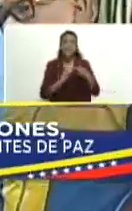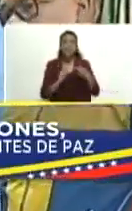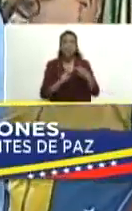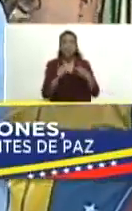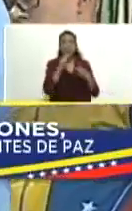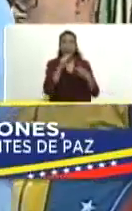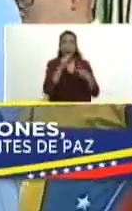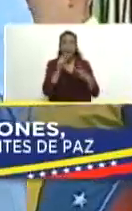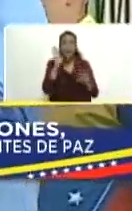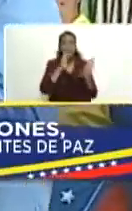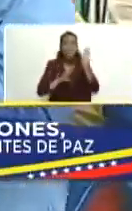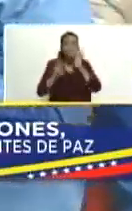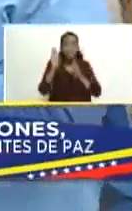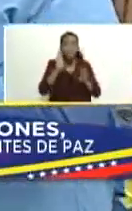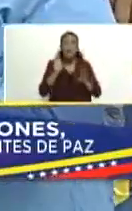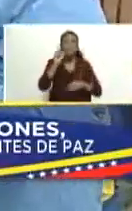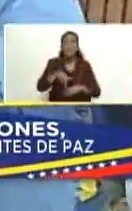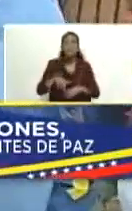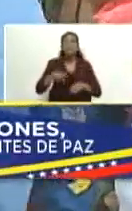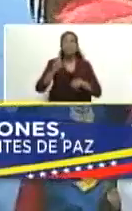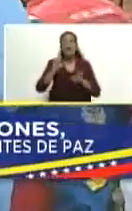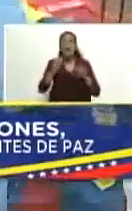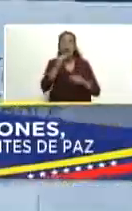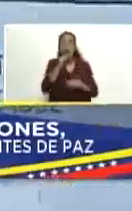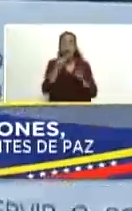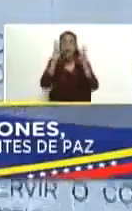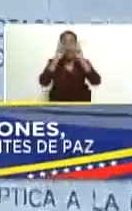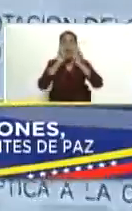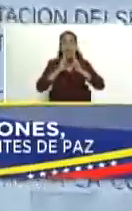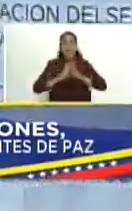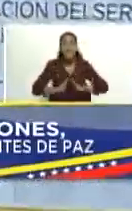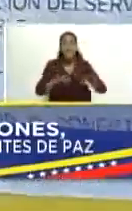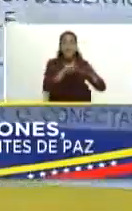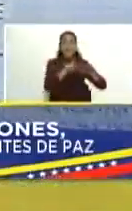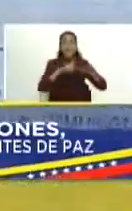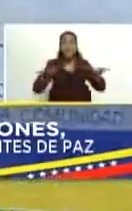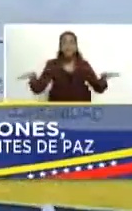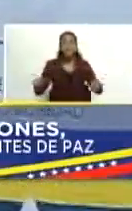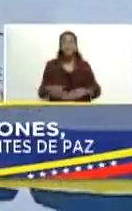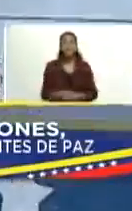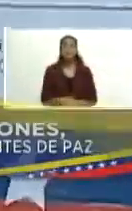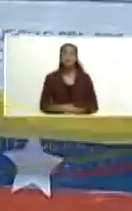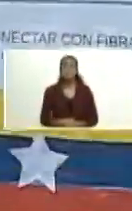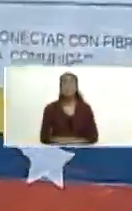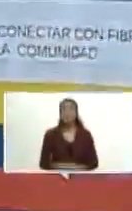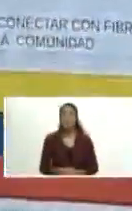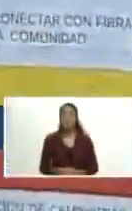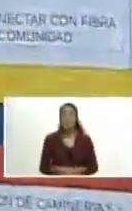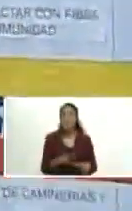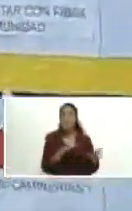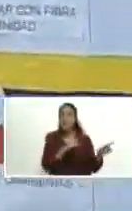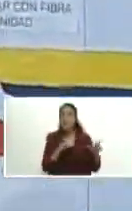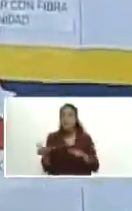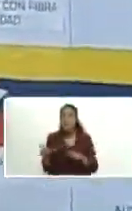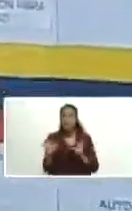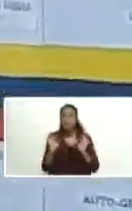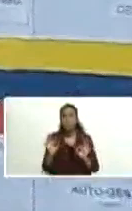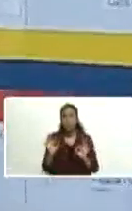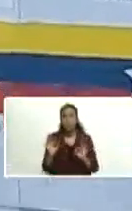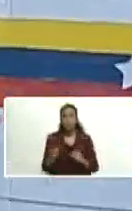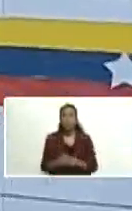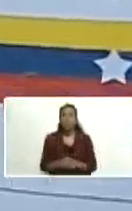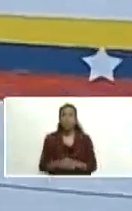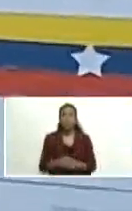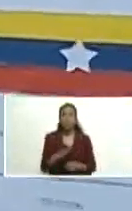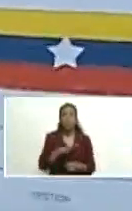de tuberías potables, ¿no? En el Consejo Comunal Hollada Barraca. ya nos dieron la